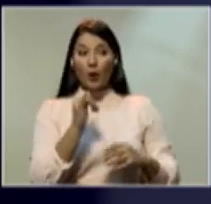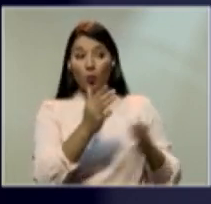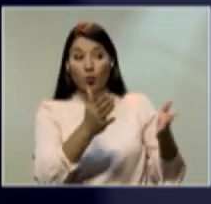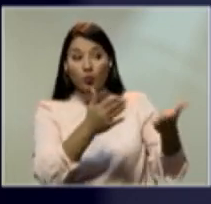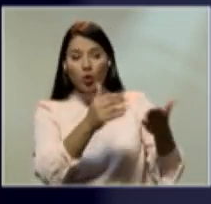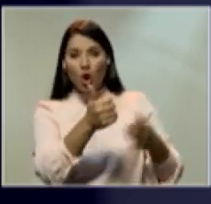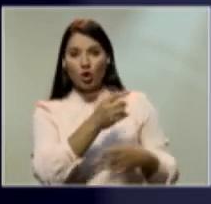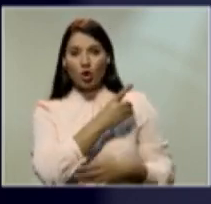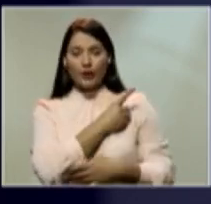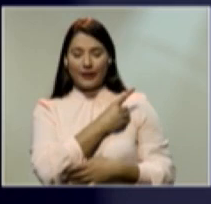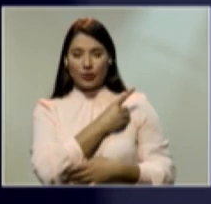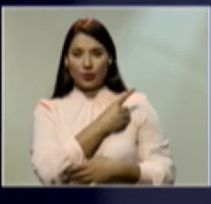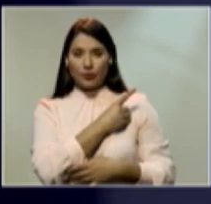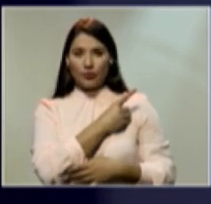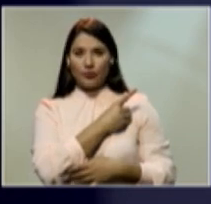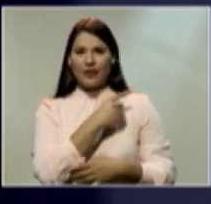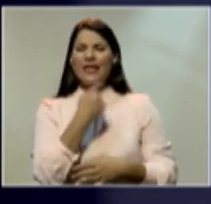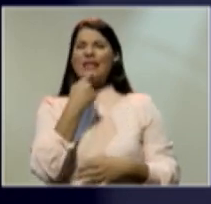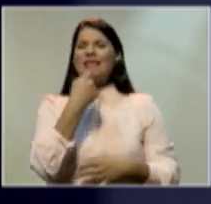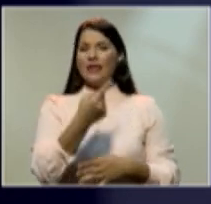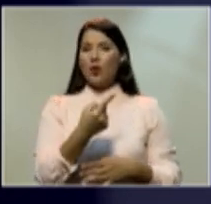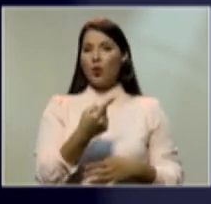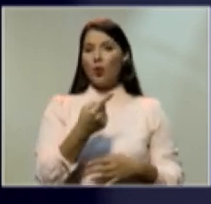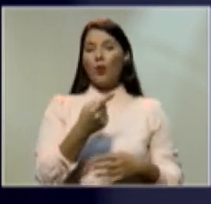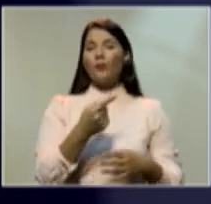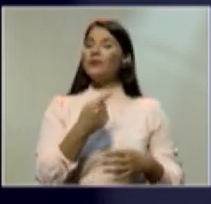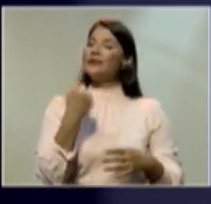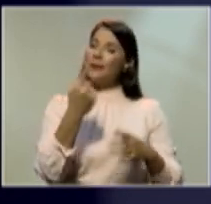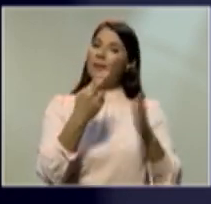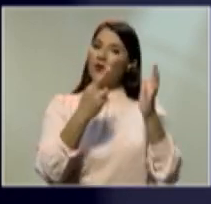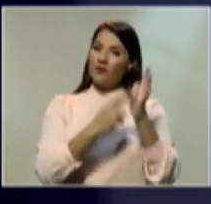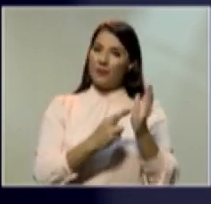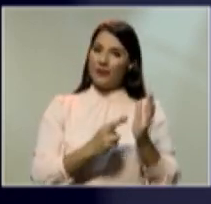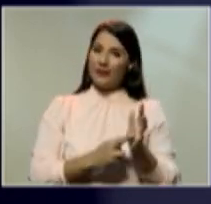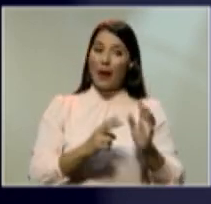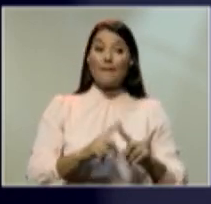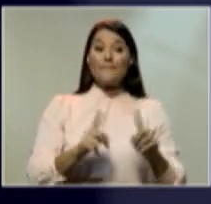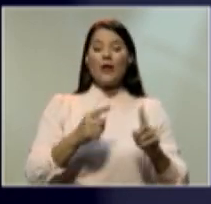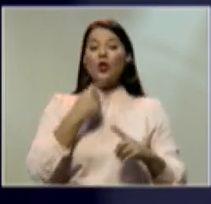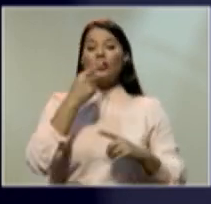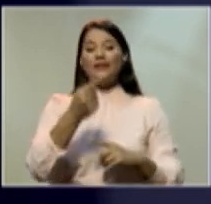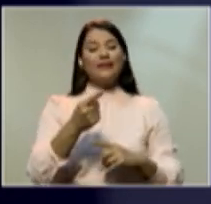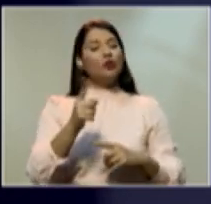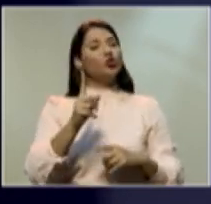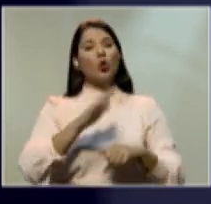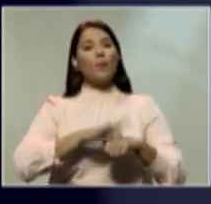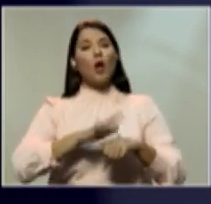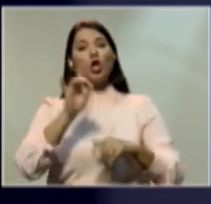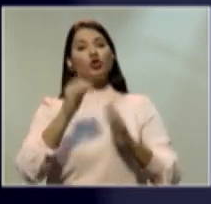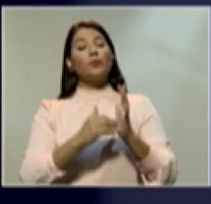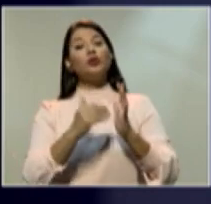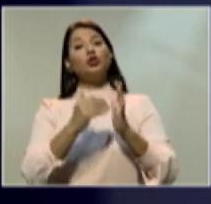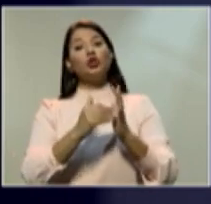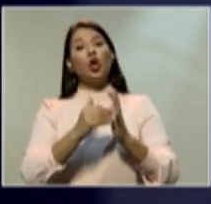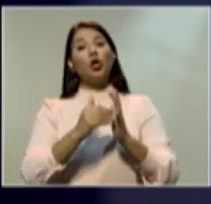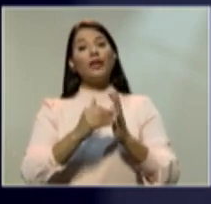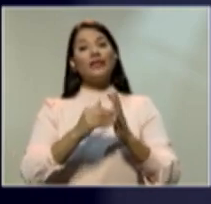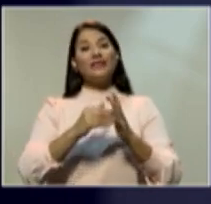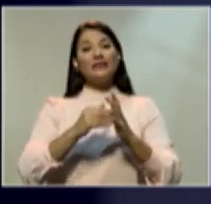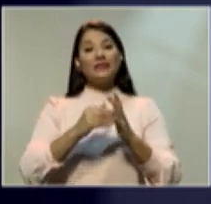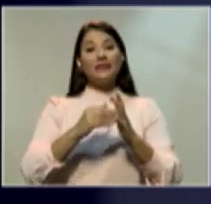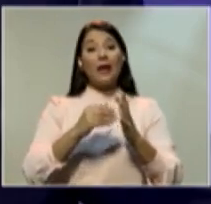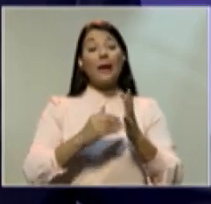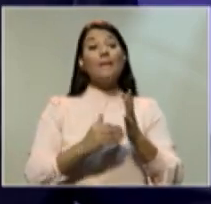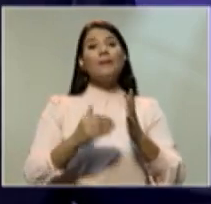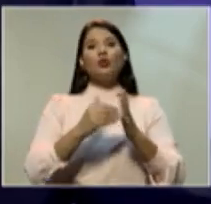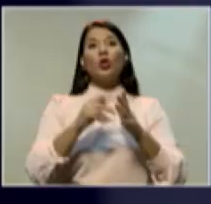director. Él lo que decía, pero él la repetía, y él decía, no voy a dejar que 8 millones de comedores de palomitas me digan el cine que tengo que